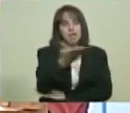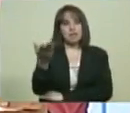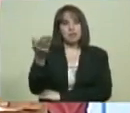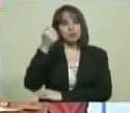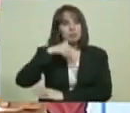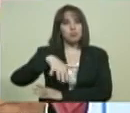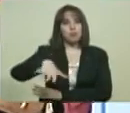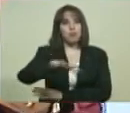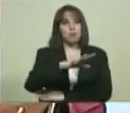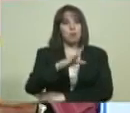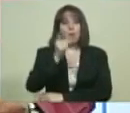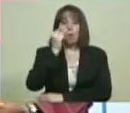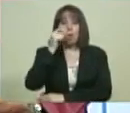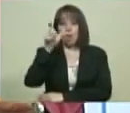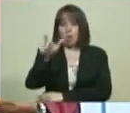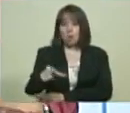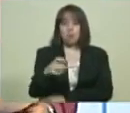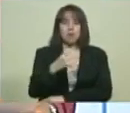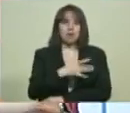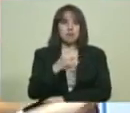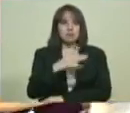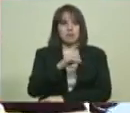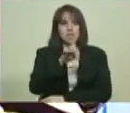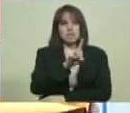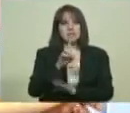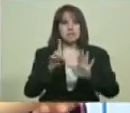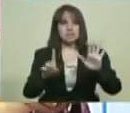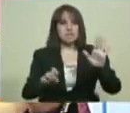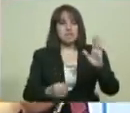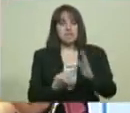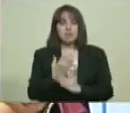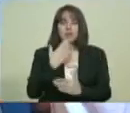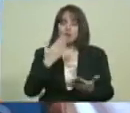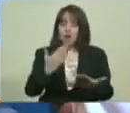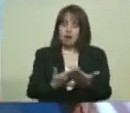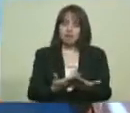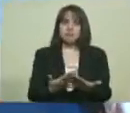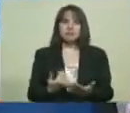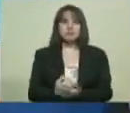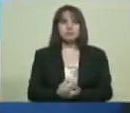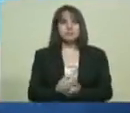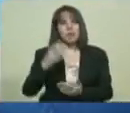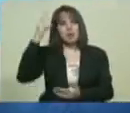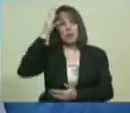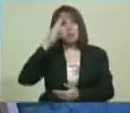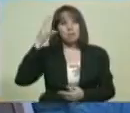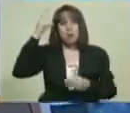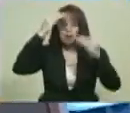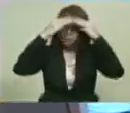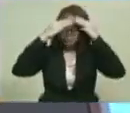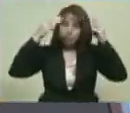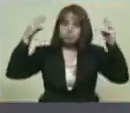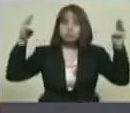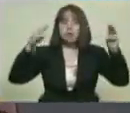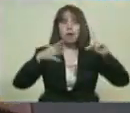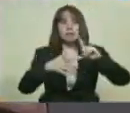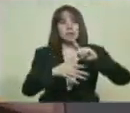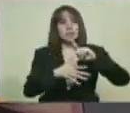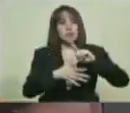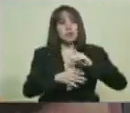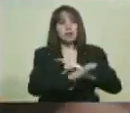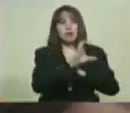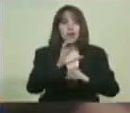Cabiese, Santiago de Chile, 16 de mayo. Gracias a la conciencia latinoamericana,